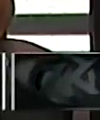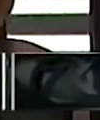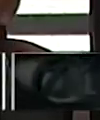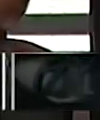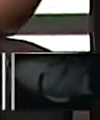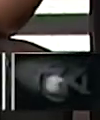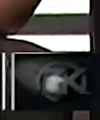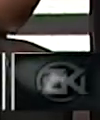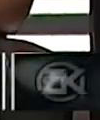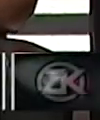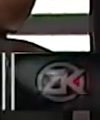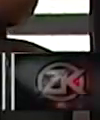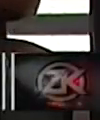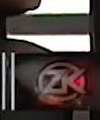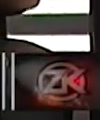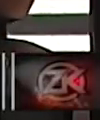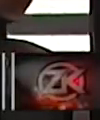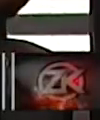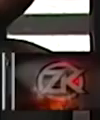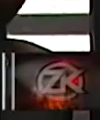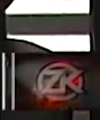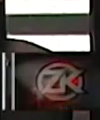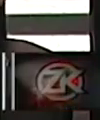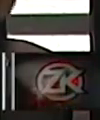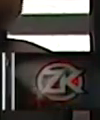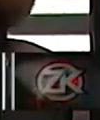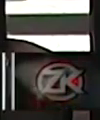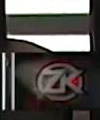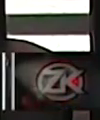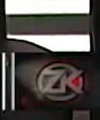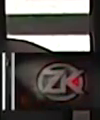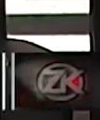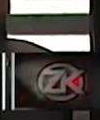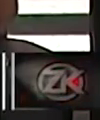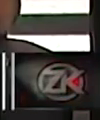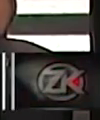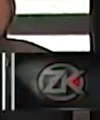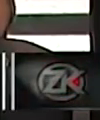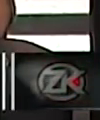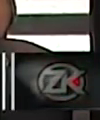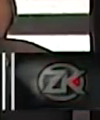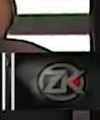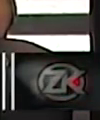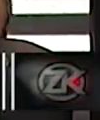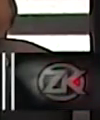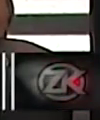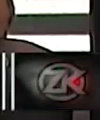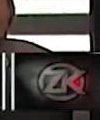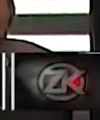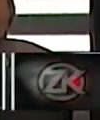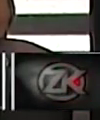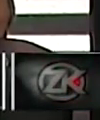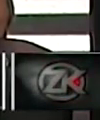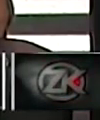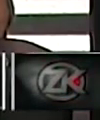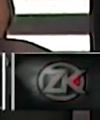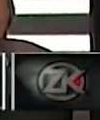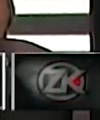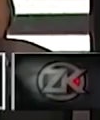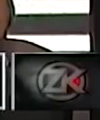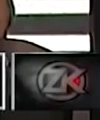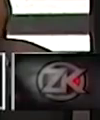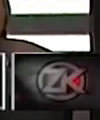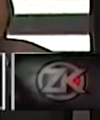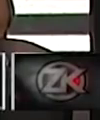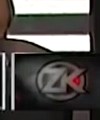misma miasma, siempre. Vamos a mamar gallo con una noticia que es una noticia criminis. Al presidente Nicolás